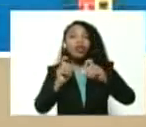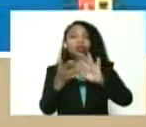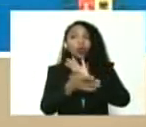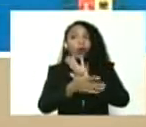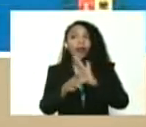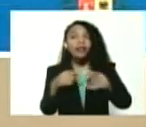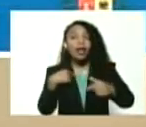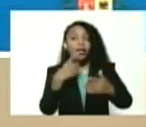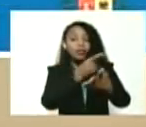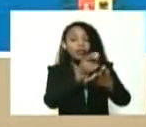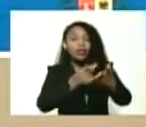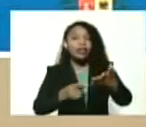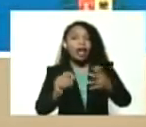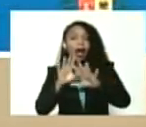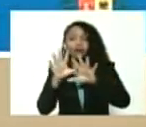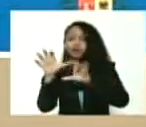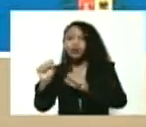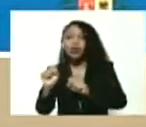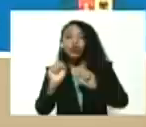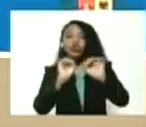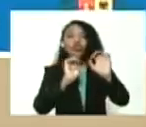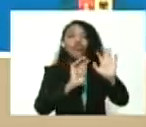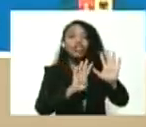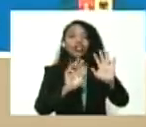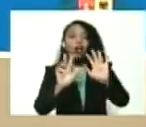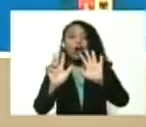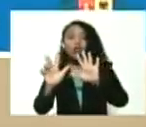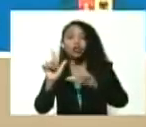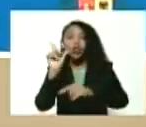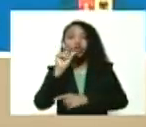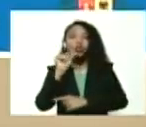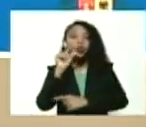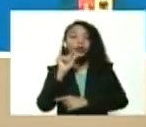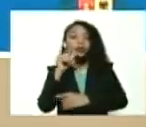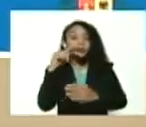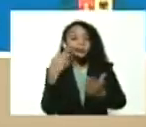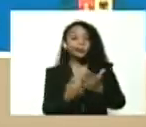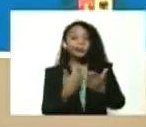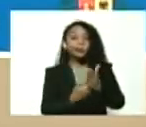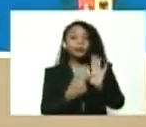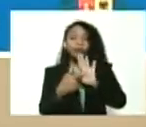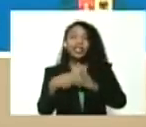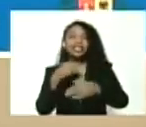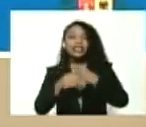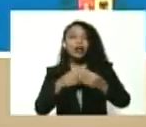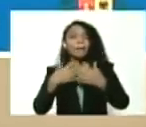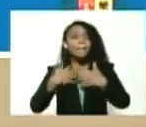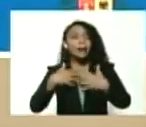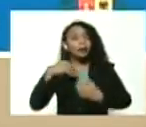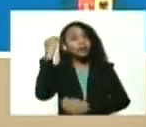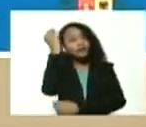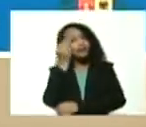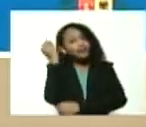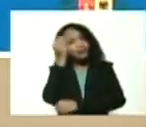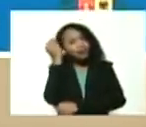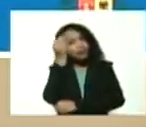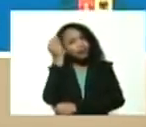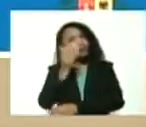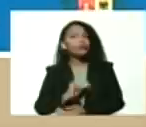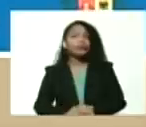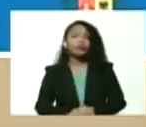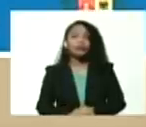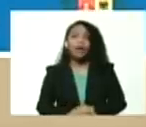Data, agarraron 98 tweets, una muestra, e hicieron un análisis.